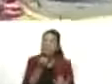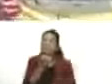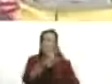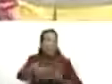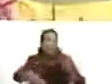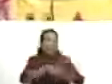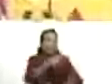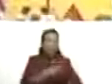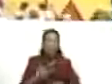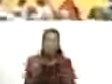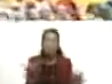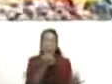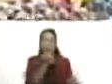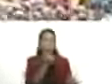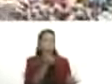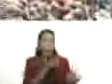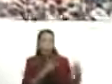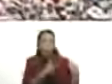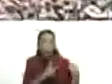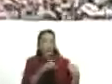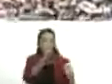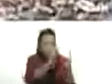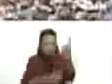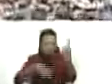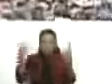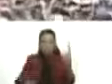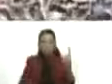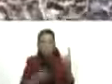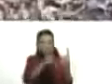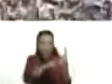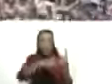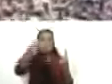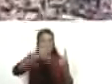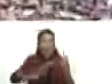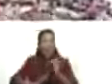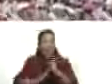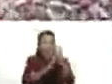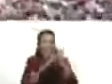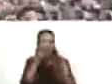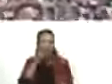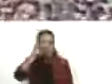movimiento bolivariano, yo dije, este es el hombre, llegó el líder.